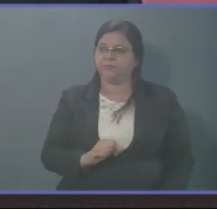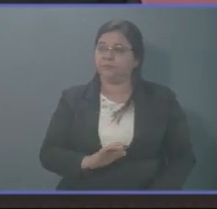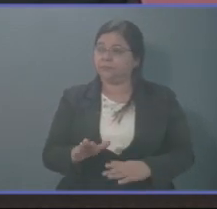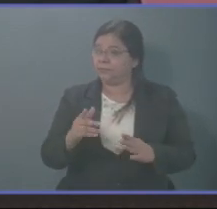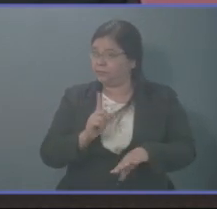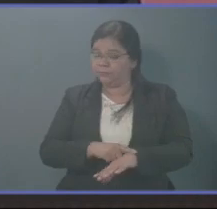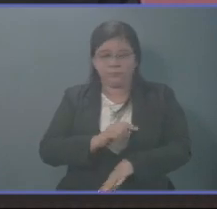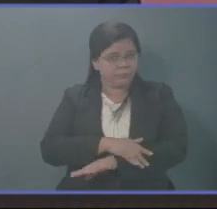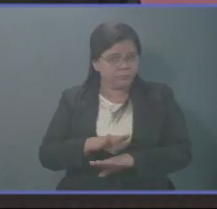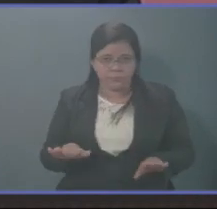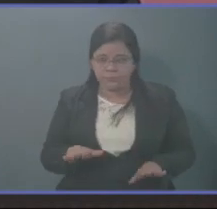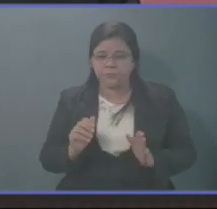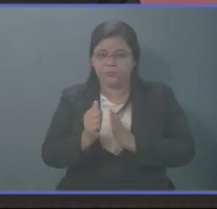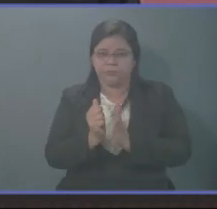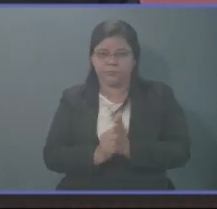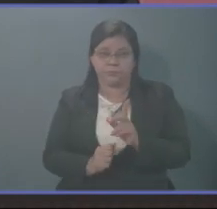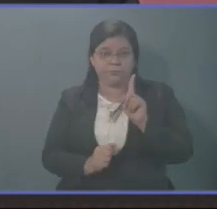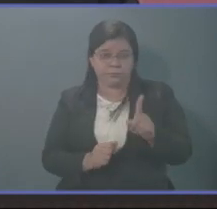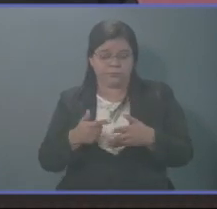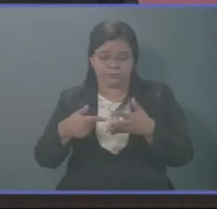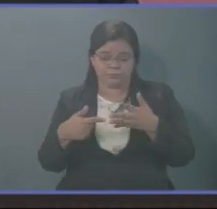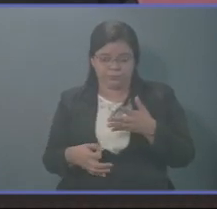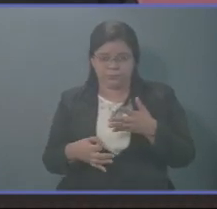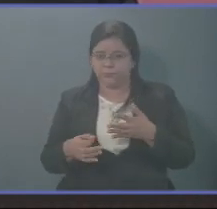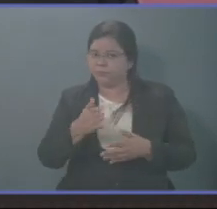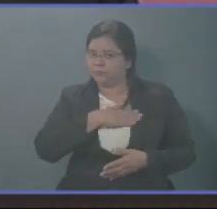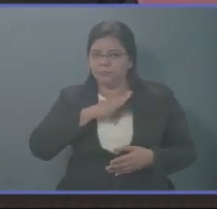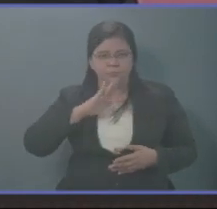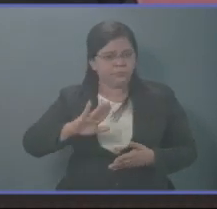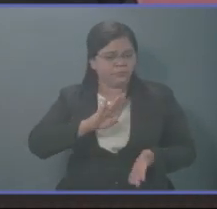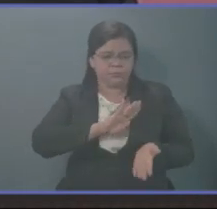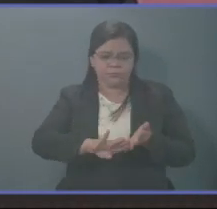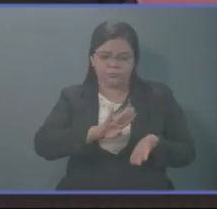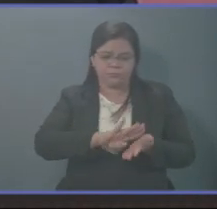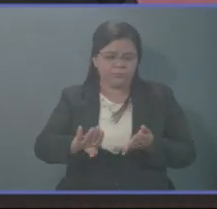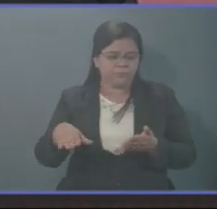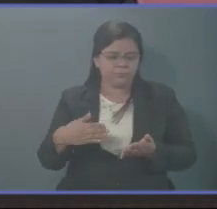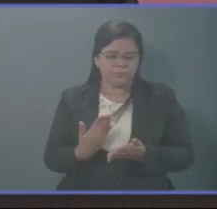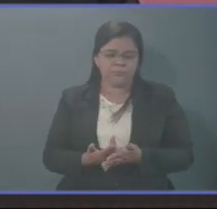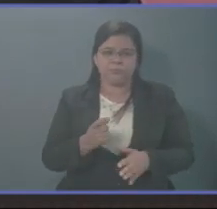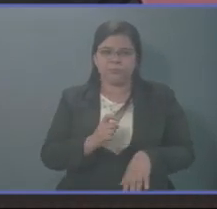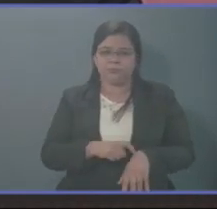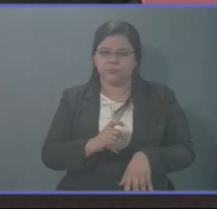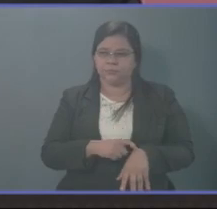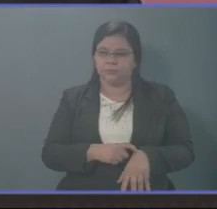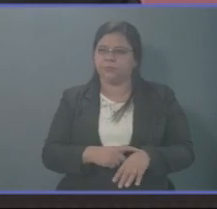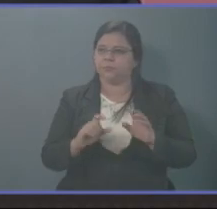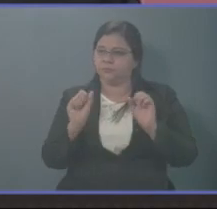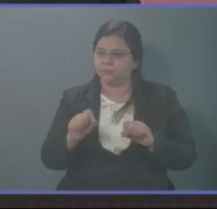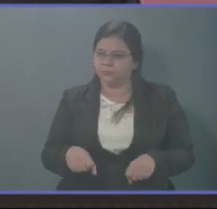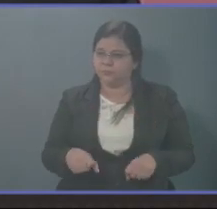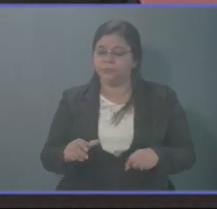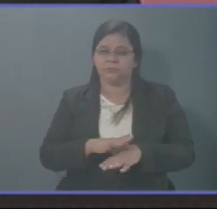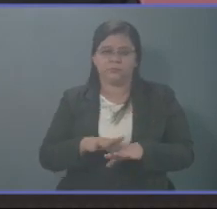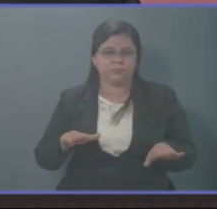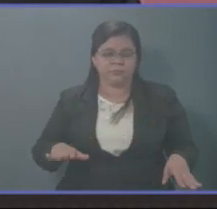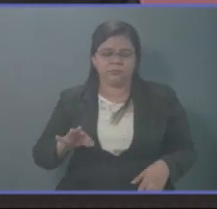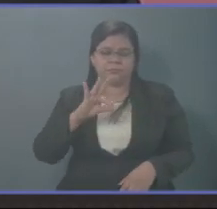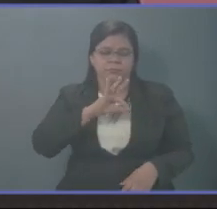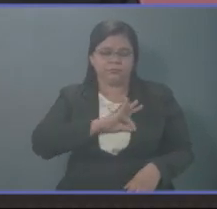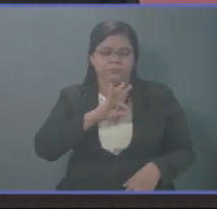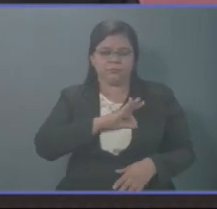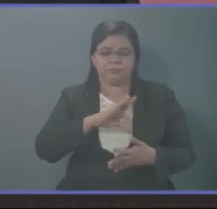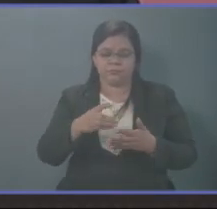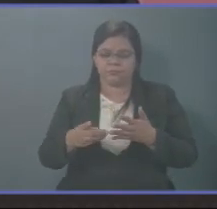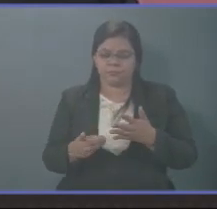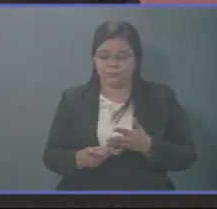que establece el artículo 1 de la ley sin que se cumpla con el pago dentro de los plazos otorgados, hará caducar los beneficios del presente decreto